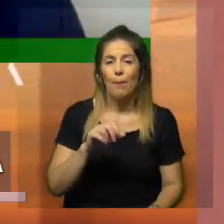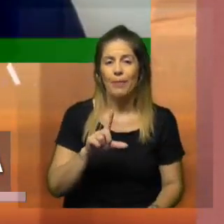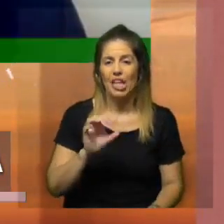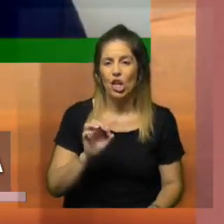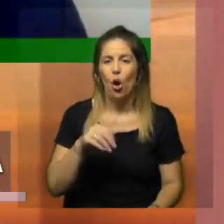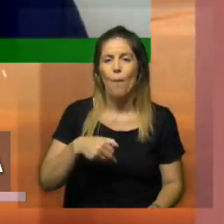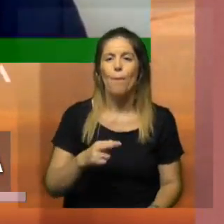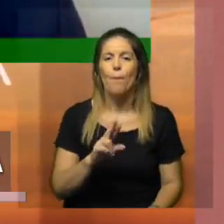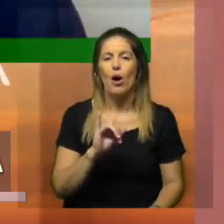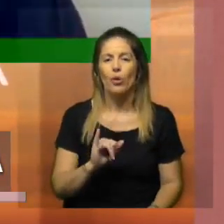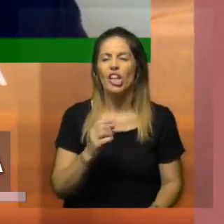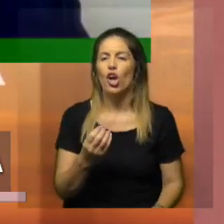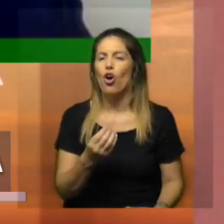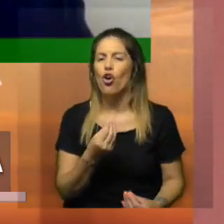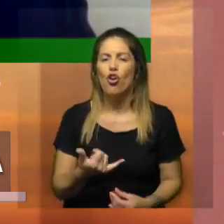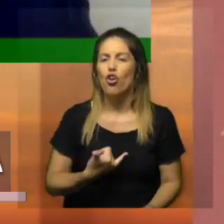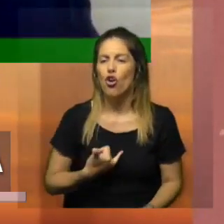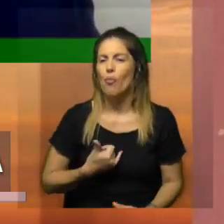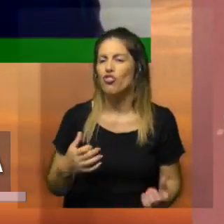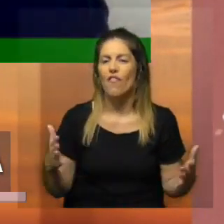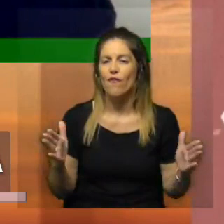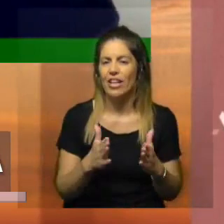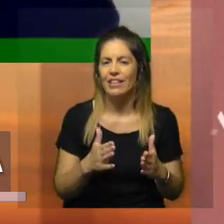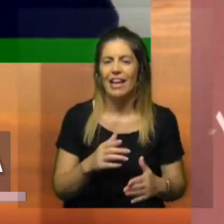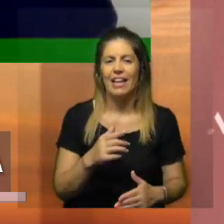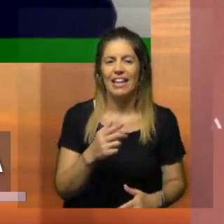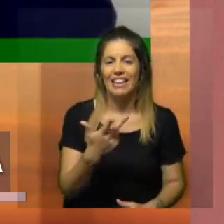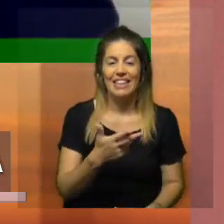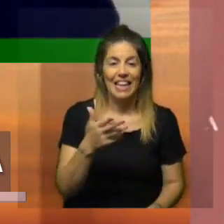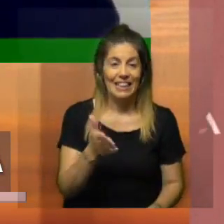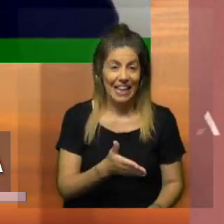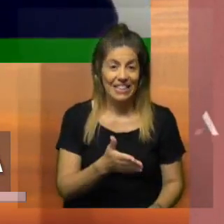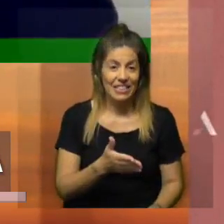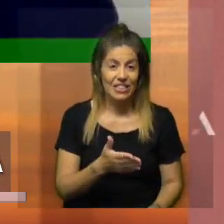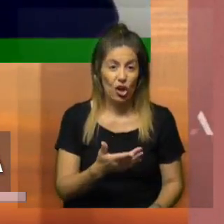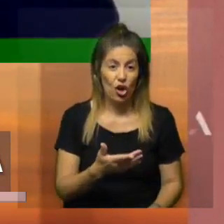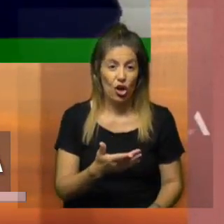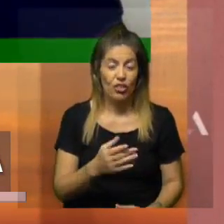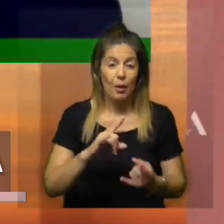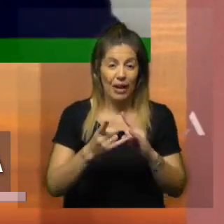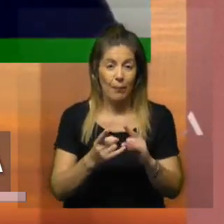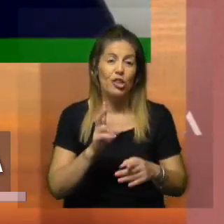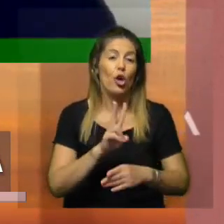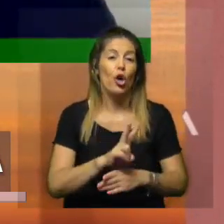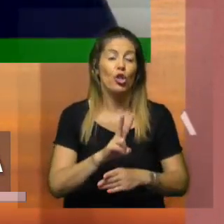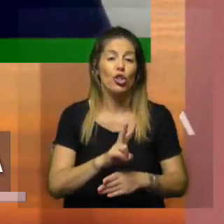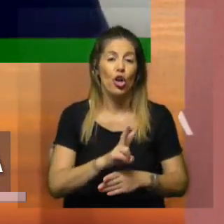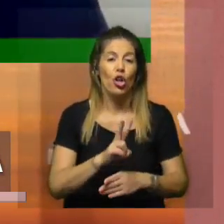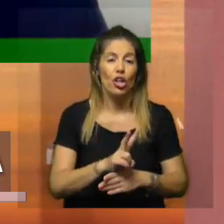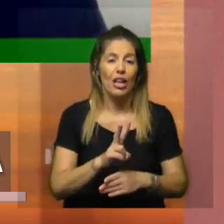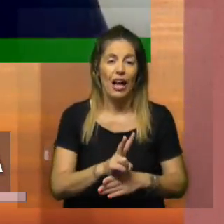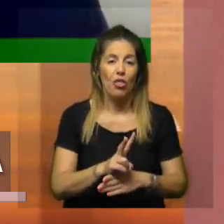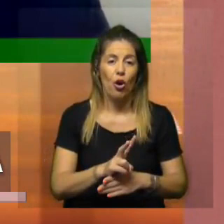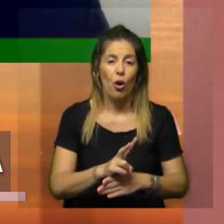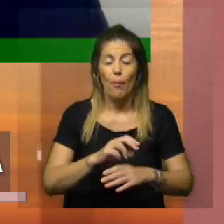¿cómo se enfrenta entonces este tercio del Parlamento que está controlado por la bancada del